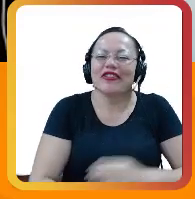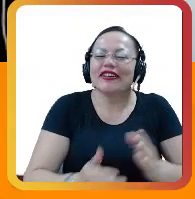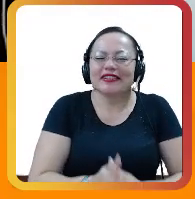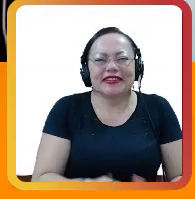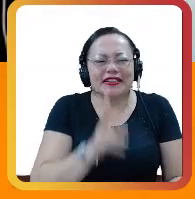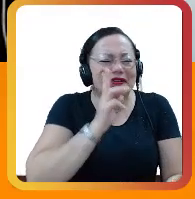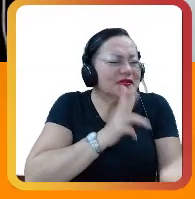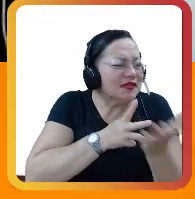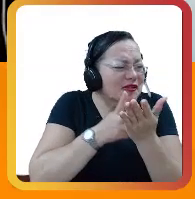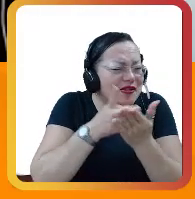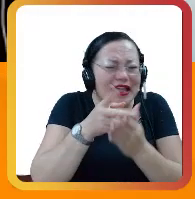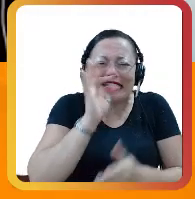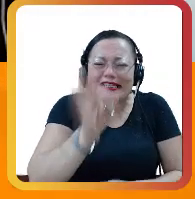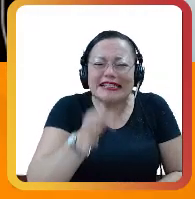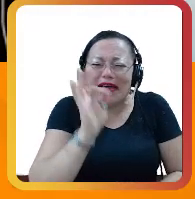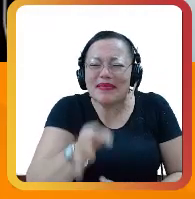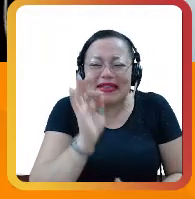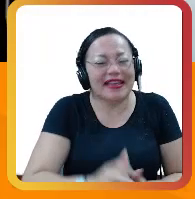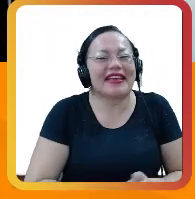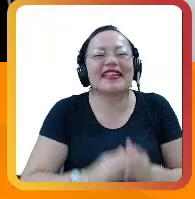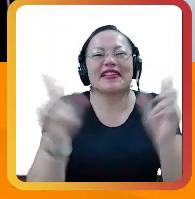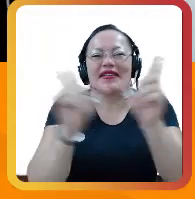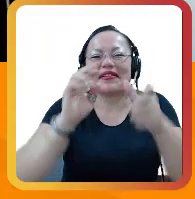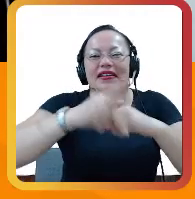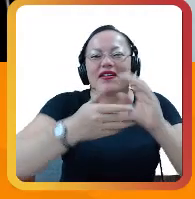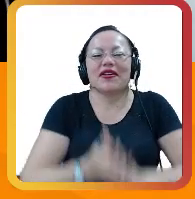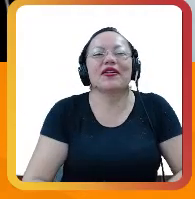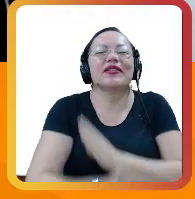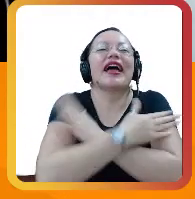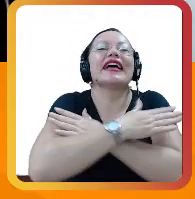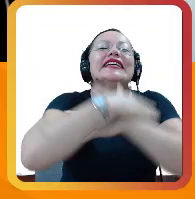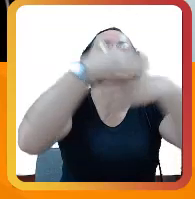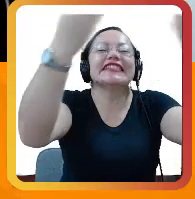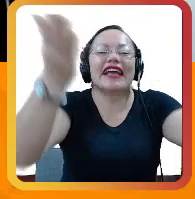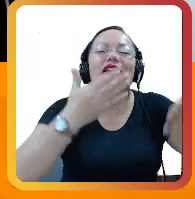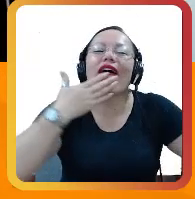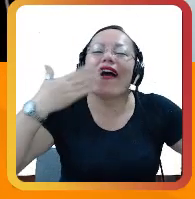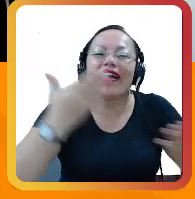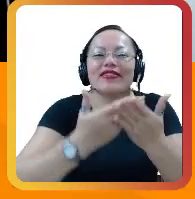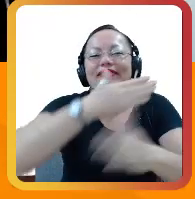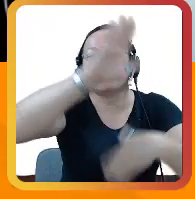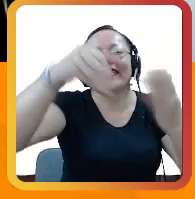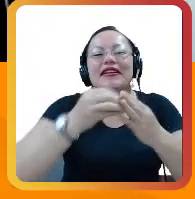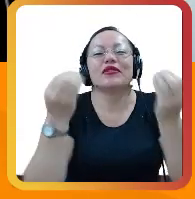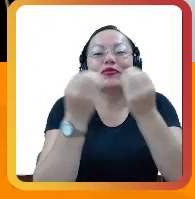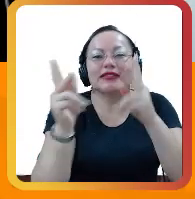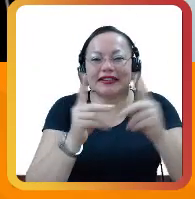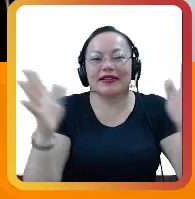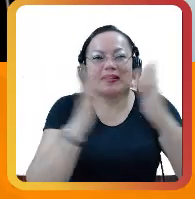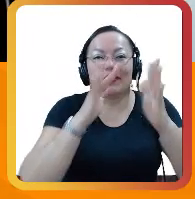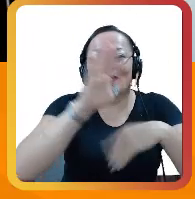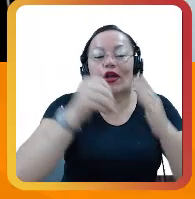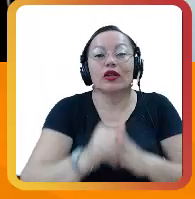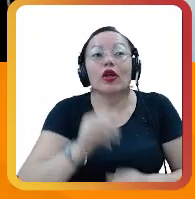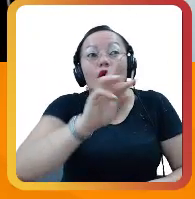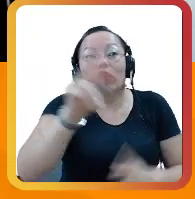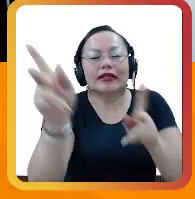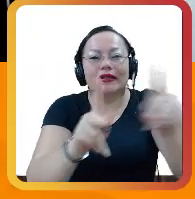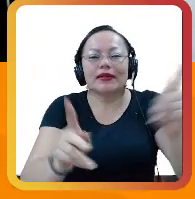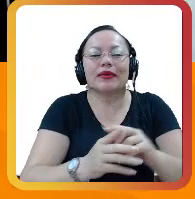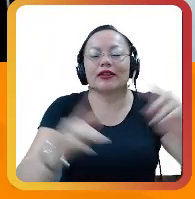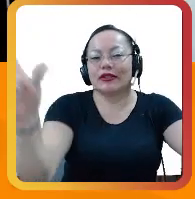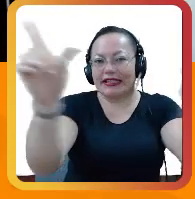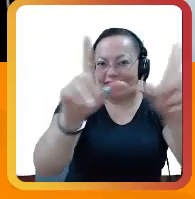grande, y para todos los que de pronto no se atreven a escribirnos, pero que están ahí pegaditos a nuestra señal, las personas que están al otro lado del televisor,